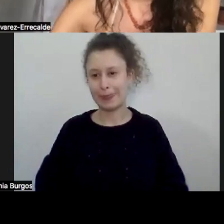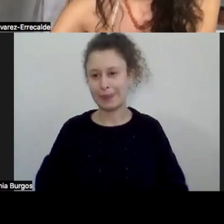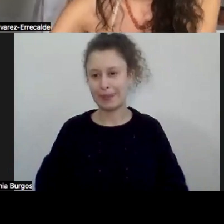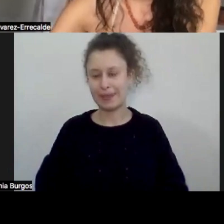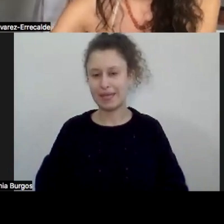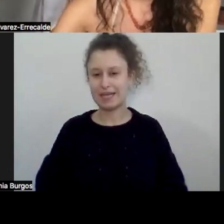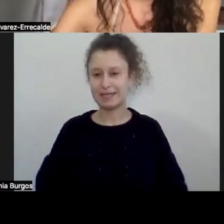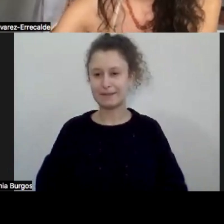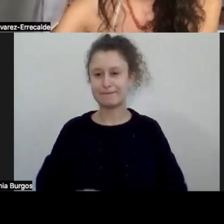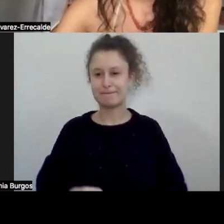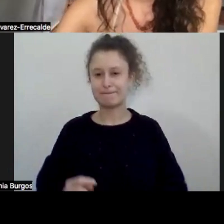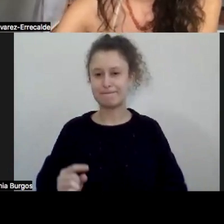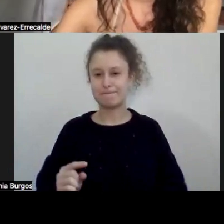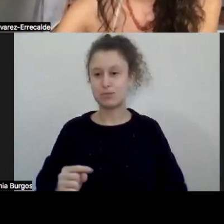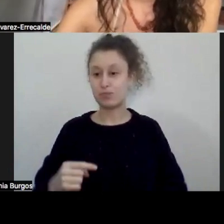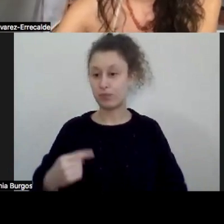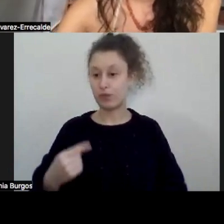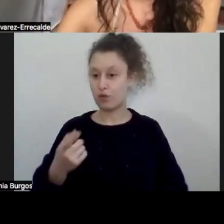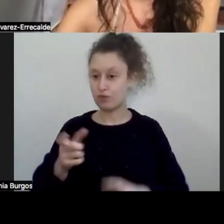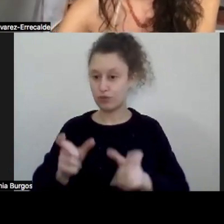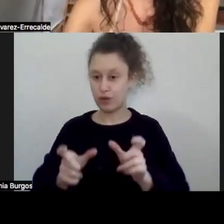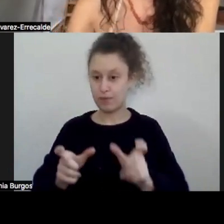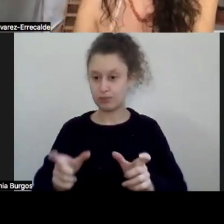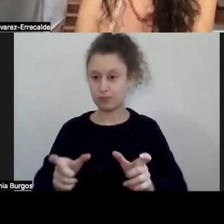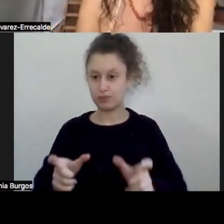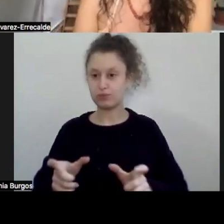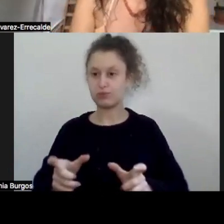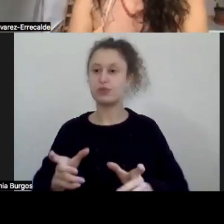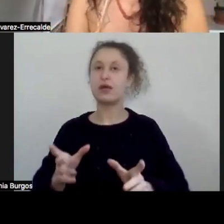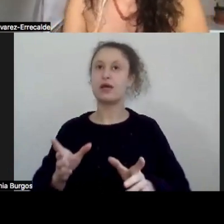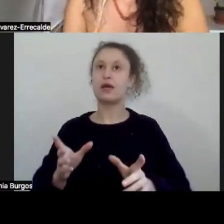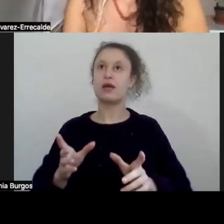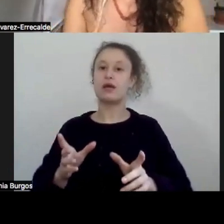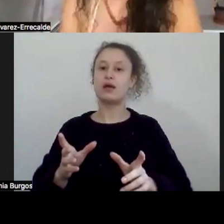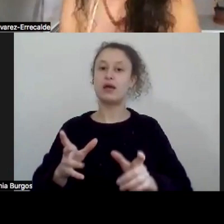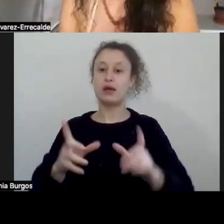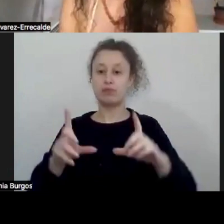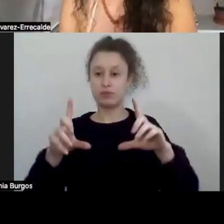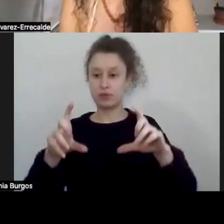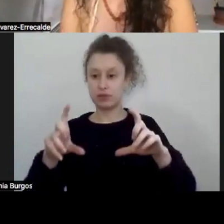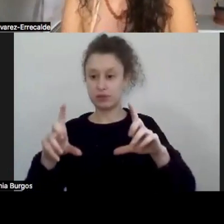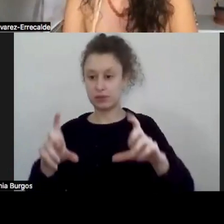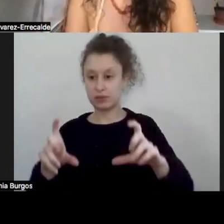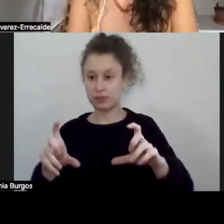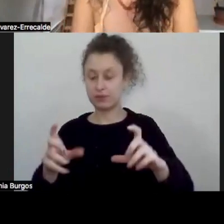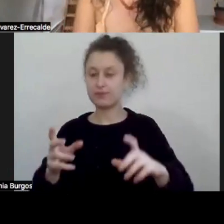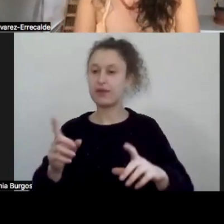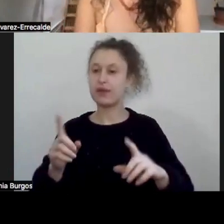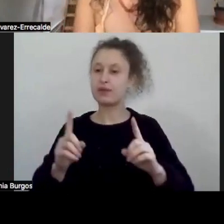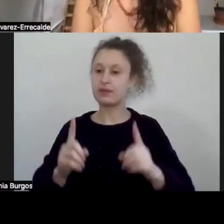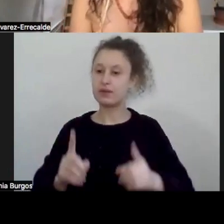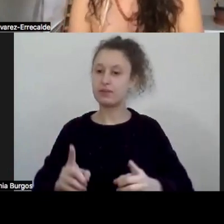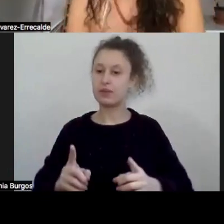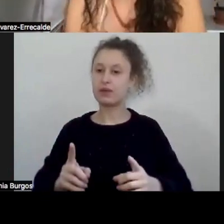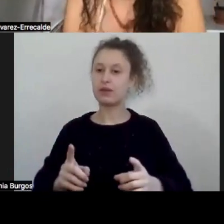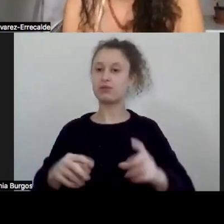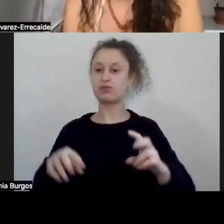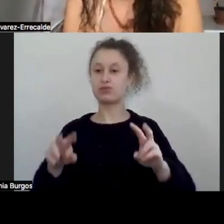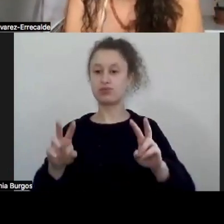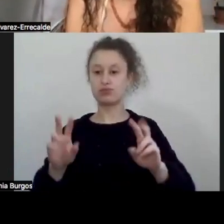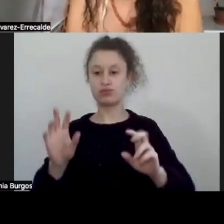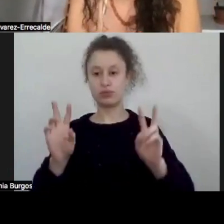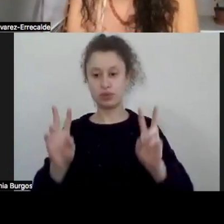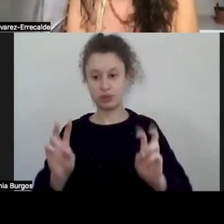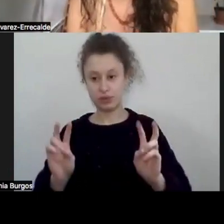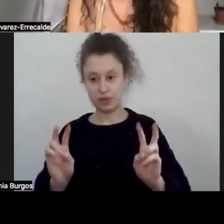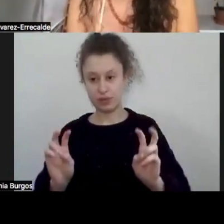Otra de las temáticas que me parece importante tratar es el tema de la discapacidad en hijos e hijas